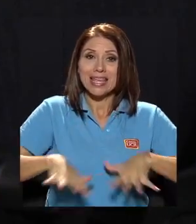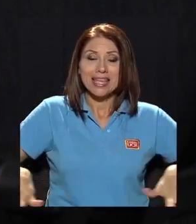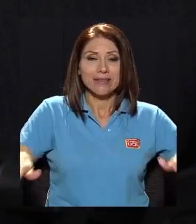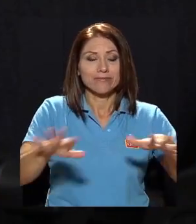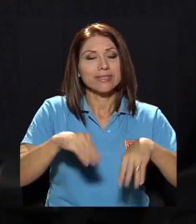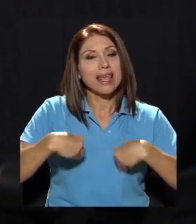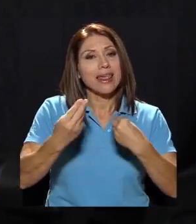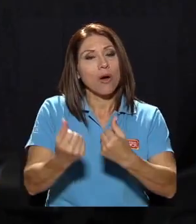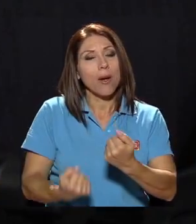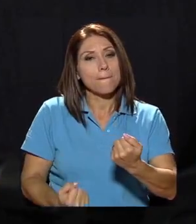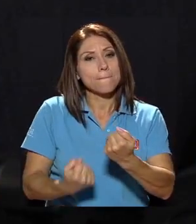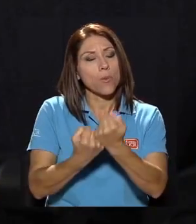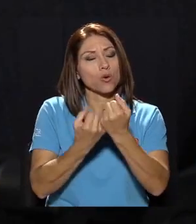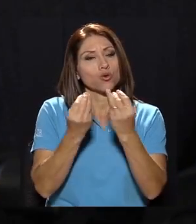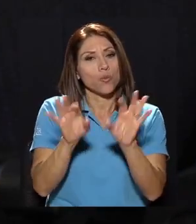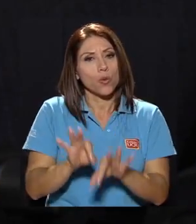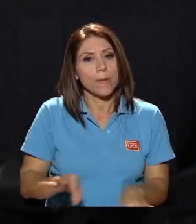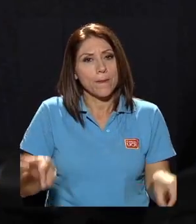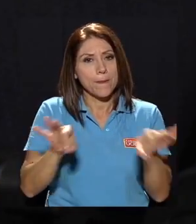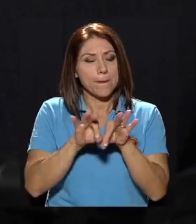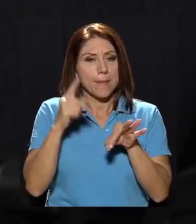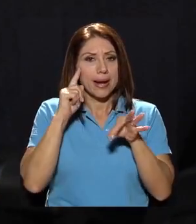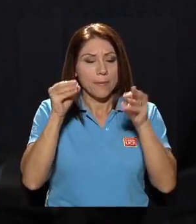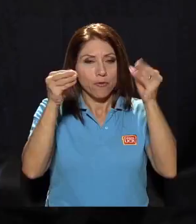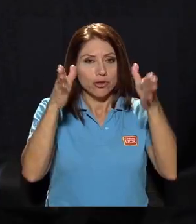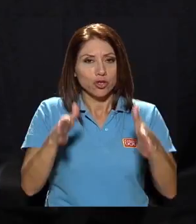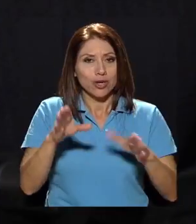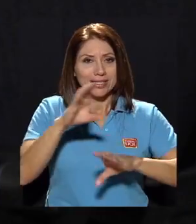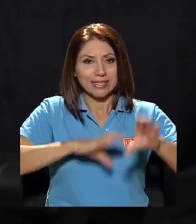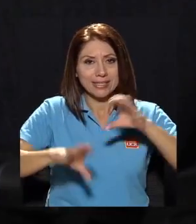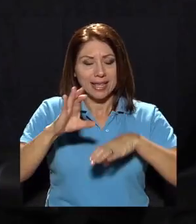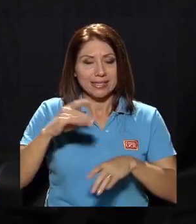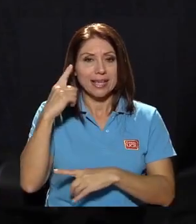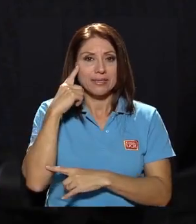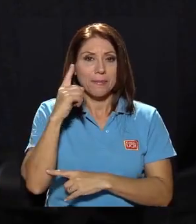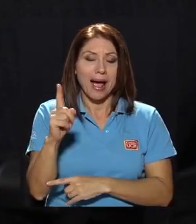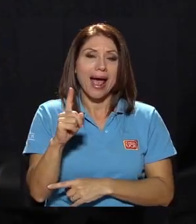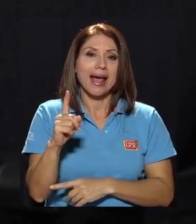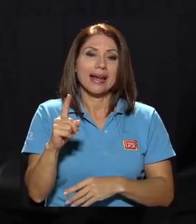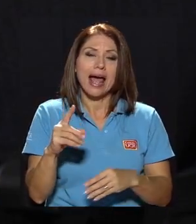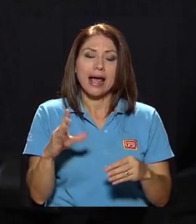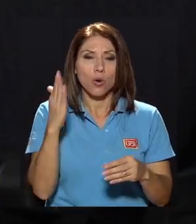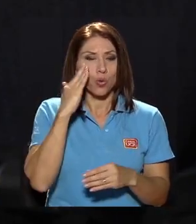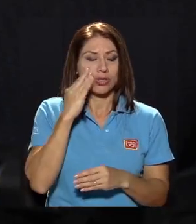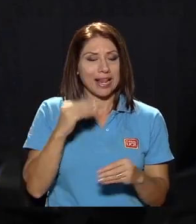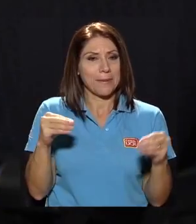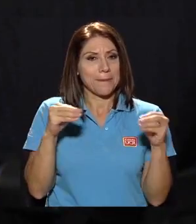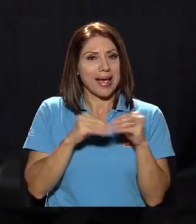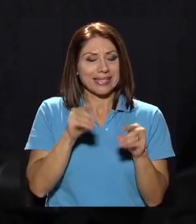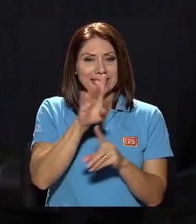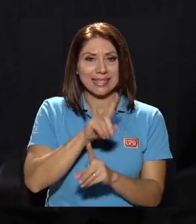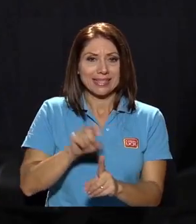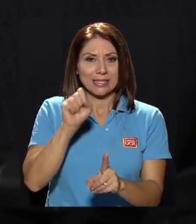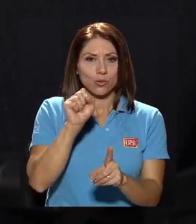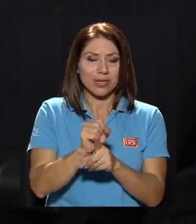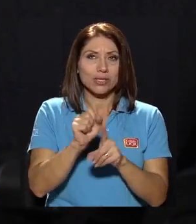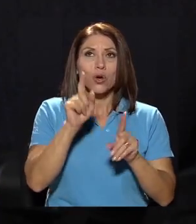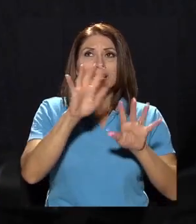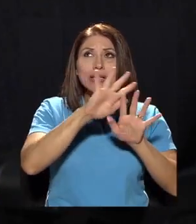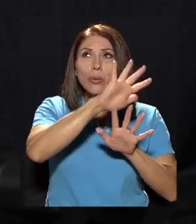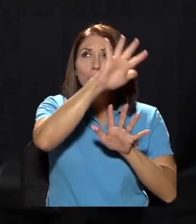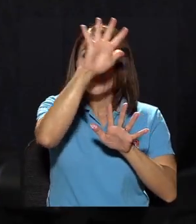los profesores de ciencias para conocer y acercar más profundamente a los fenómenos astronómicos.